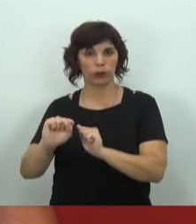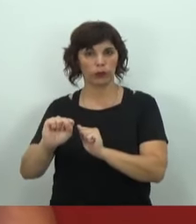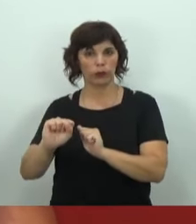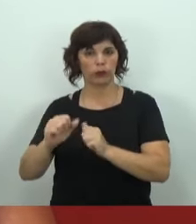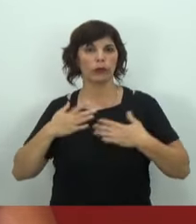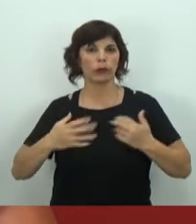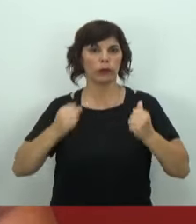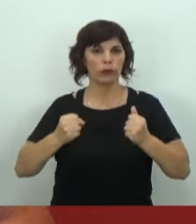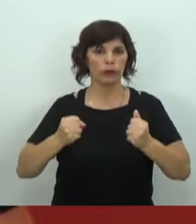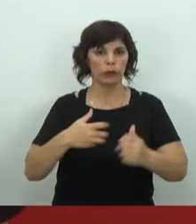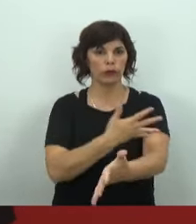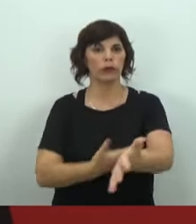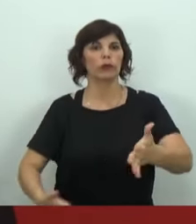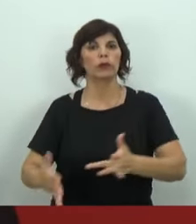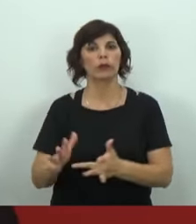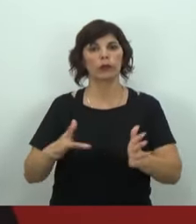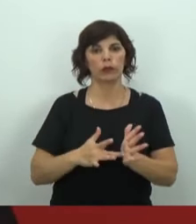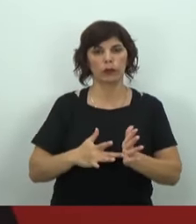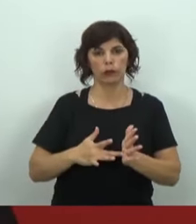Hay poder en la sangre de Jesucristo.